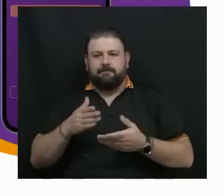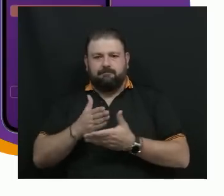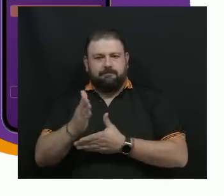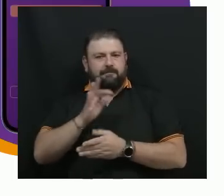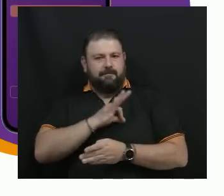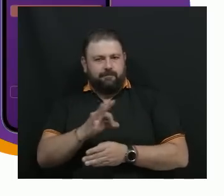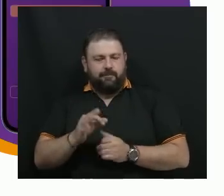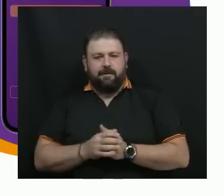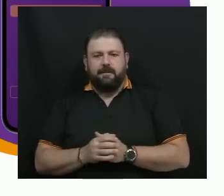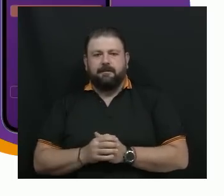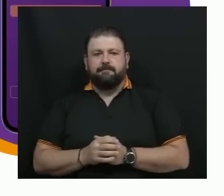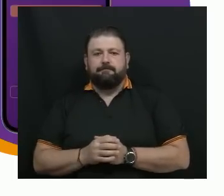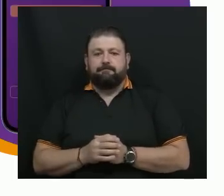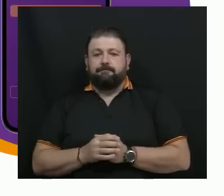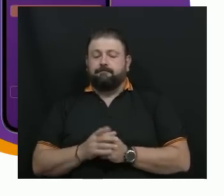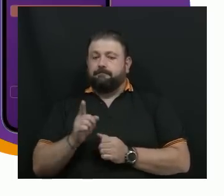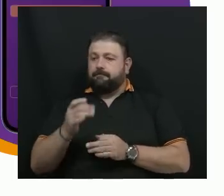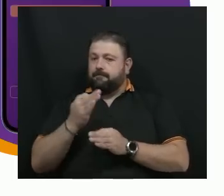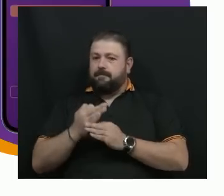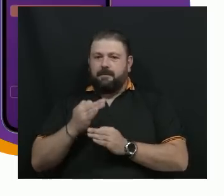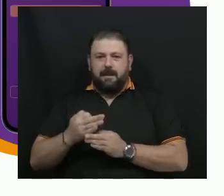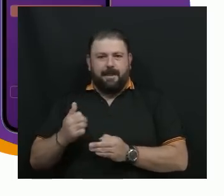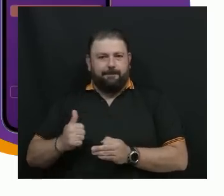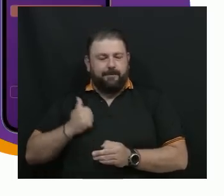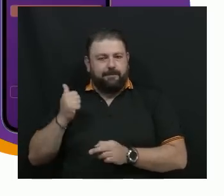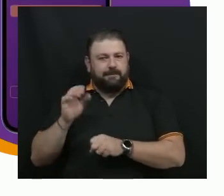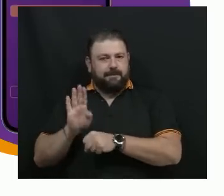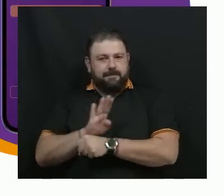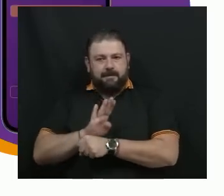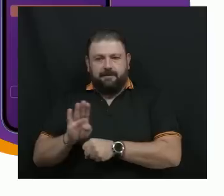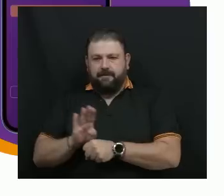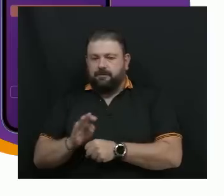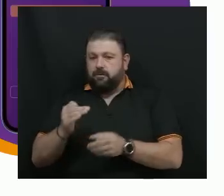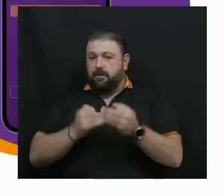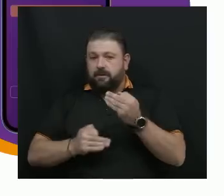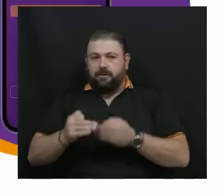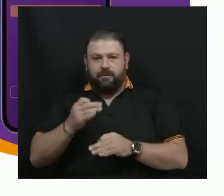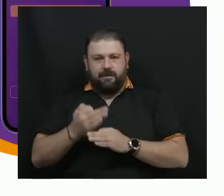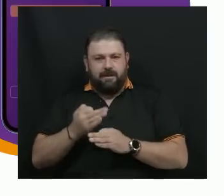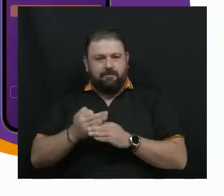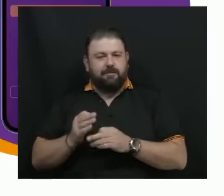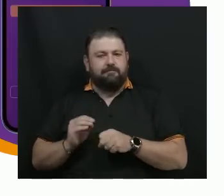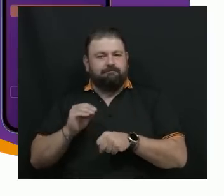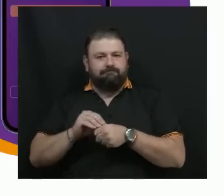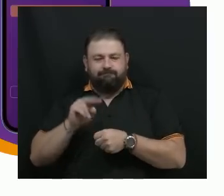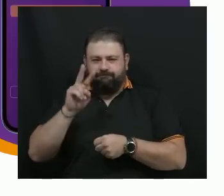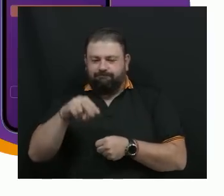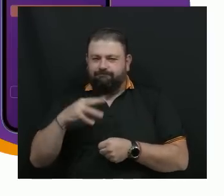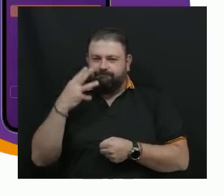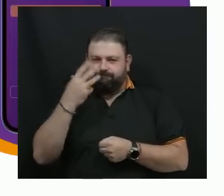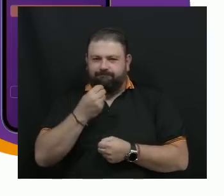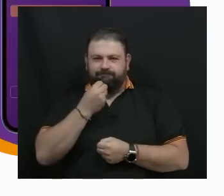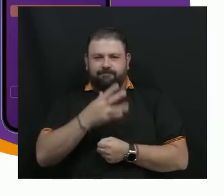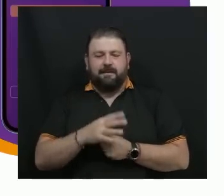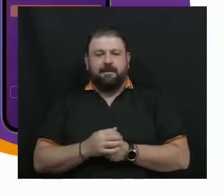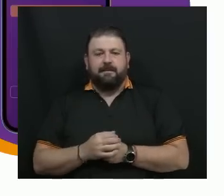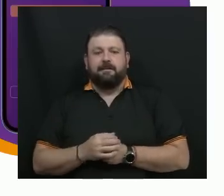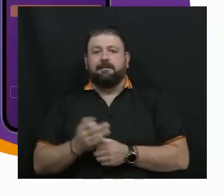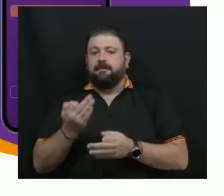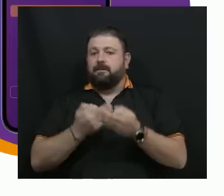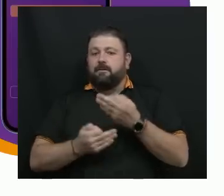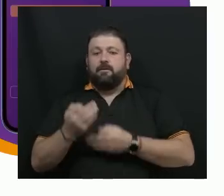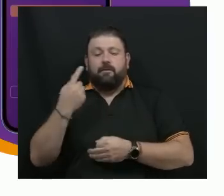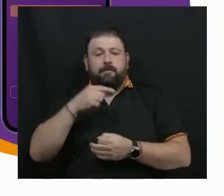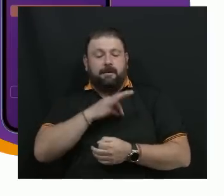Entonces, ahora sí que aprovechar estos beneficios que se están poniendo, que están increíbles, de entrada el cierre,